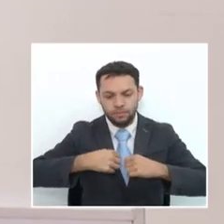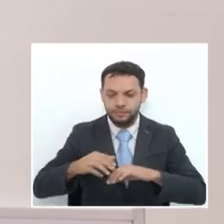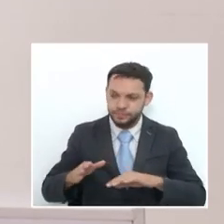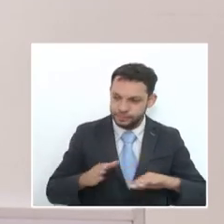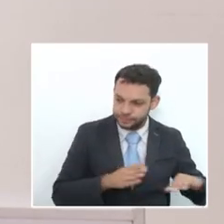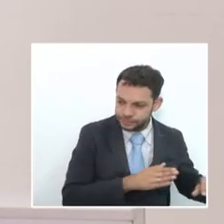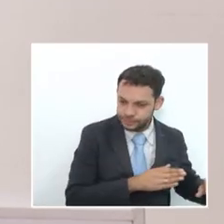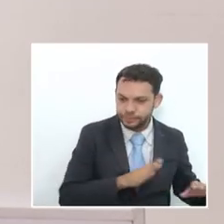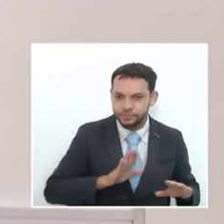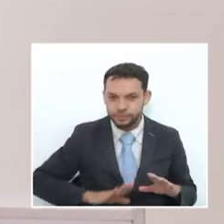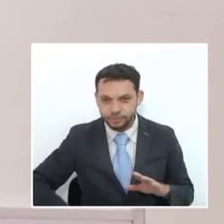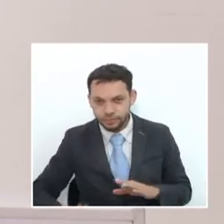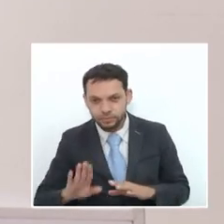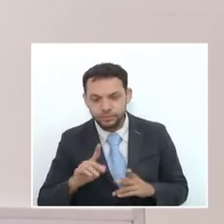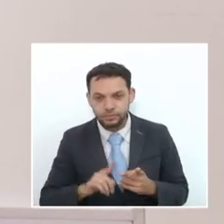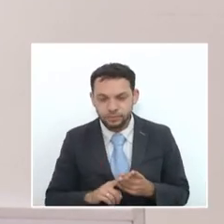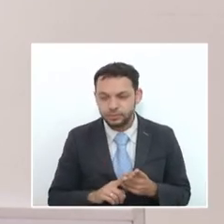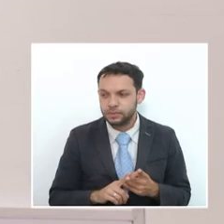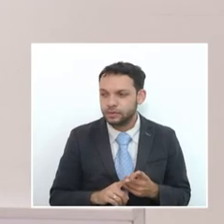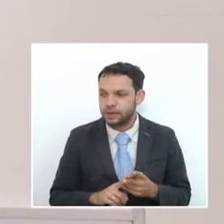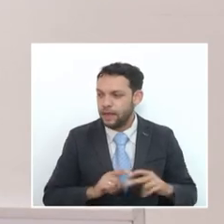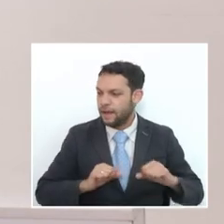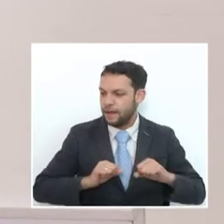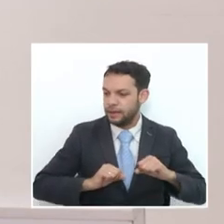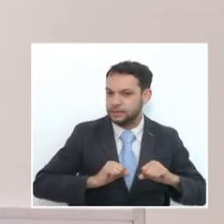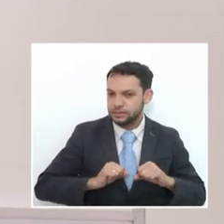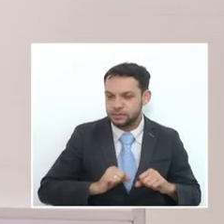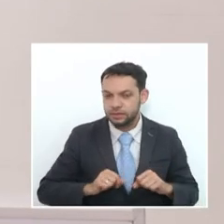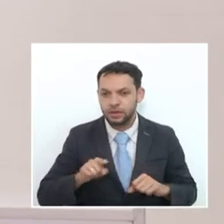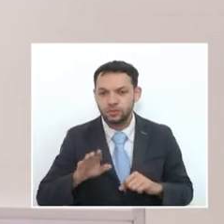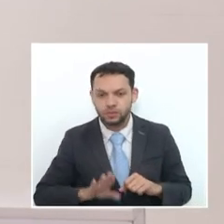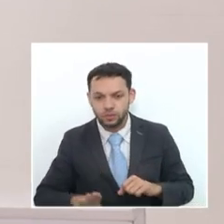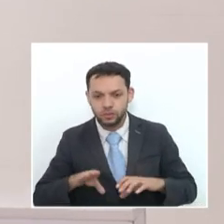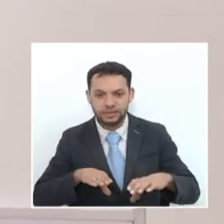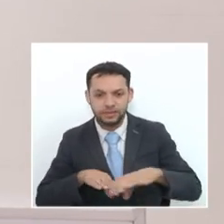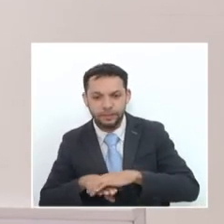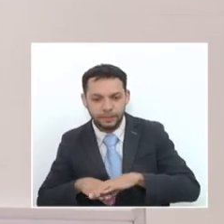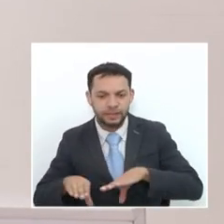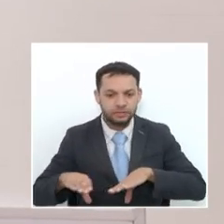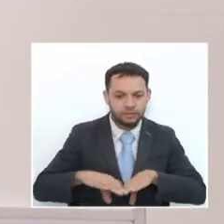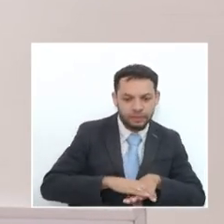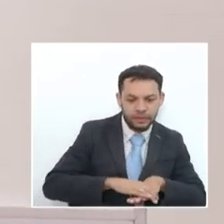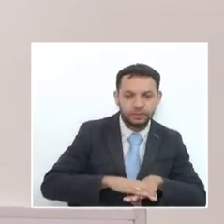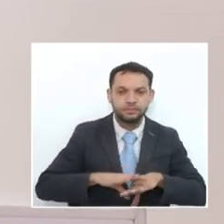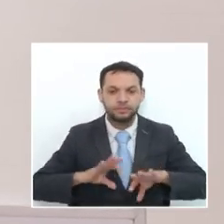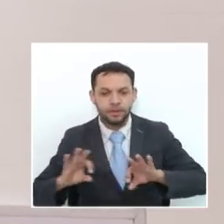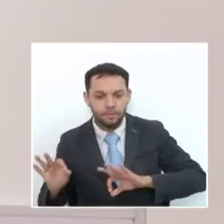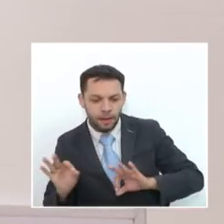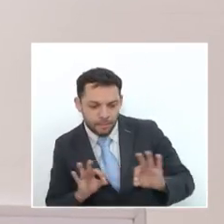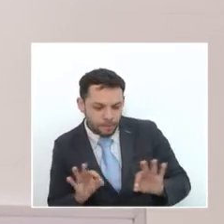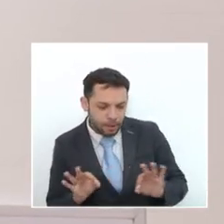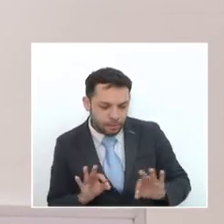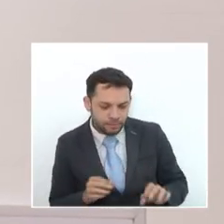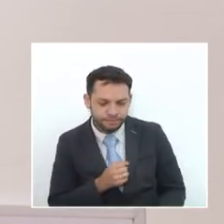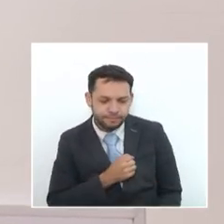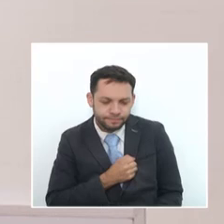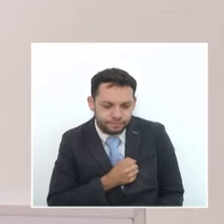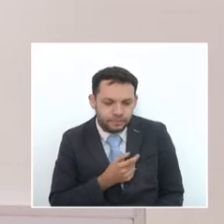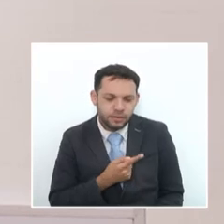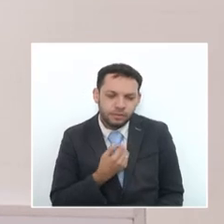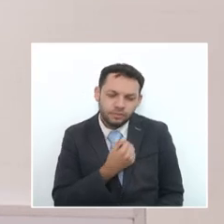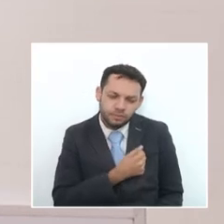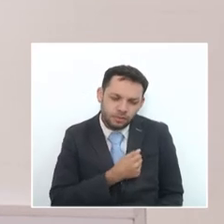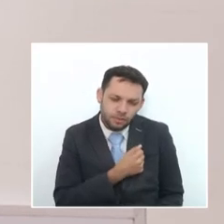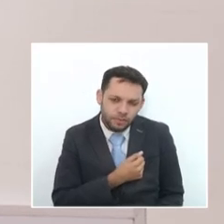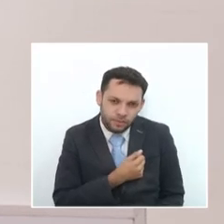Y ya, pues, actividad física y malos zapatos y demás, todo eso va a afectar. ¿Qué hacemos nosotros? Perdóneme, ¿cómo es que le